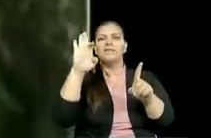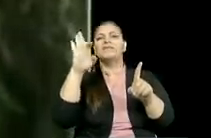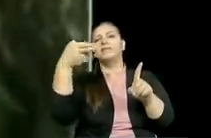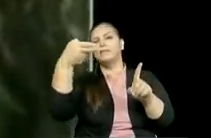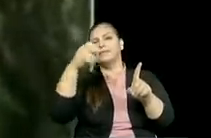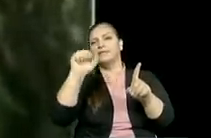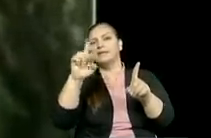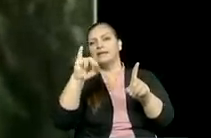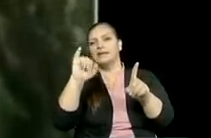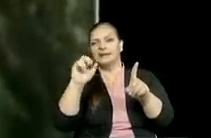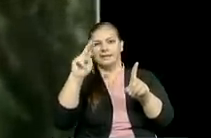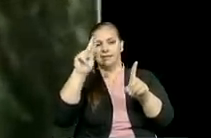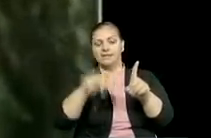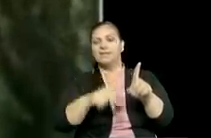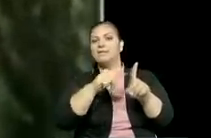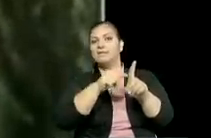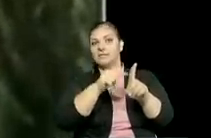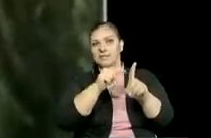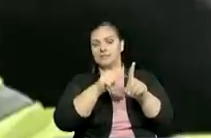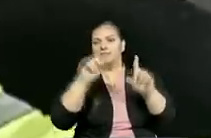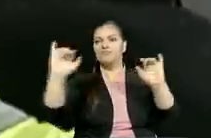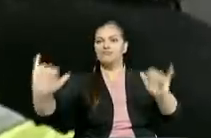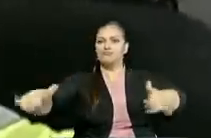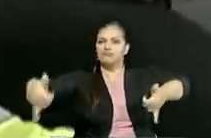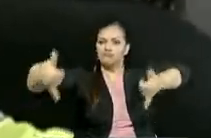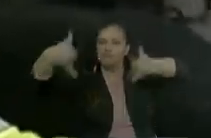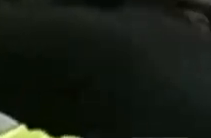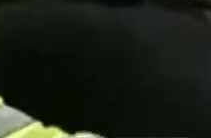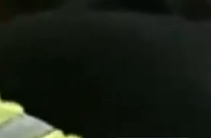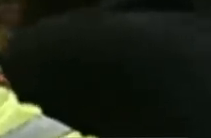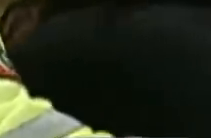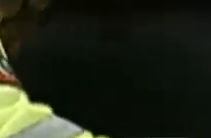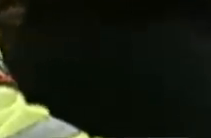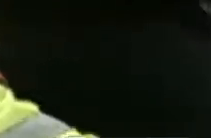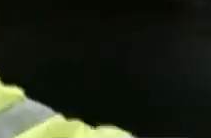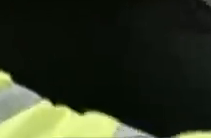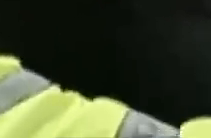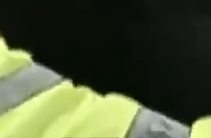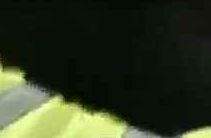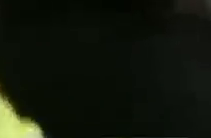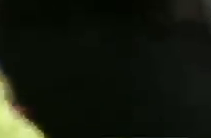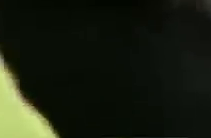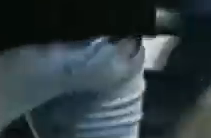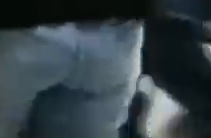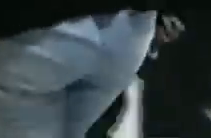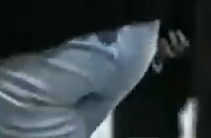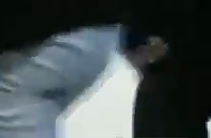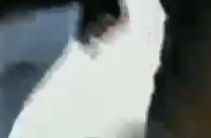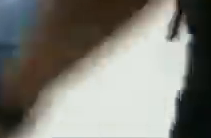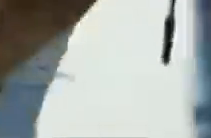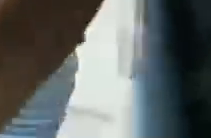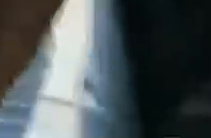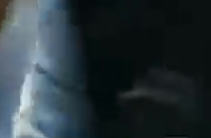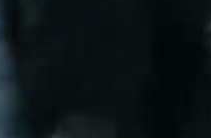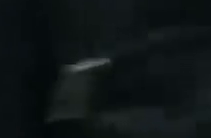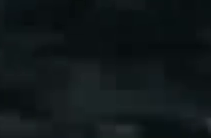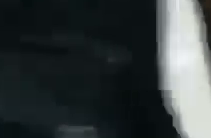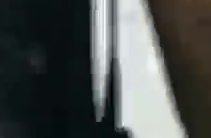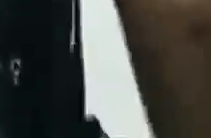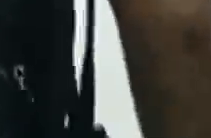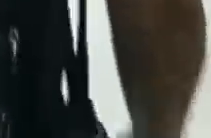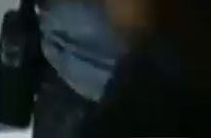una discusión por una pareja sentimental. Se trata de Verónica, joven de 21 años, estudiante de ingeniería en sistemas,